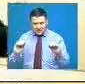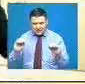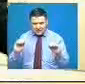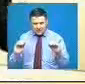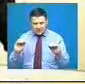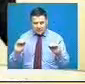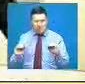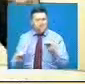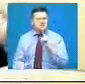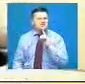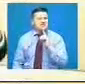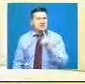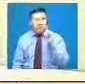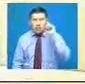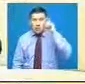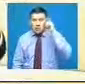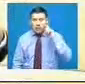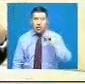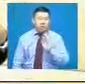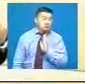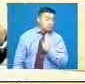Quiero esto decir que el gobierno no va a intervenir,